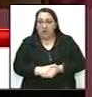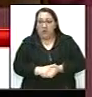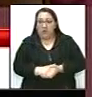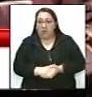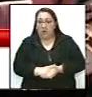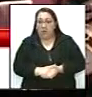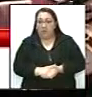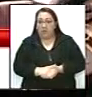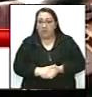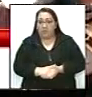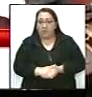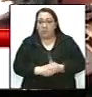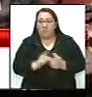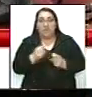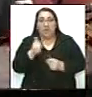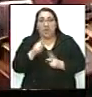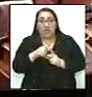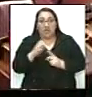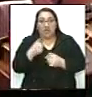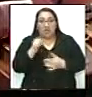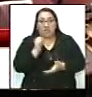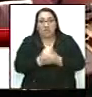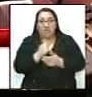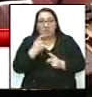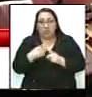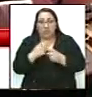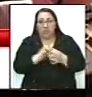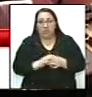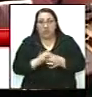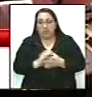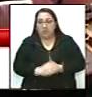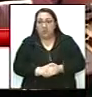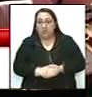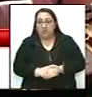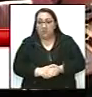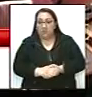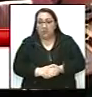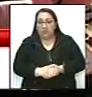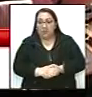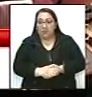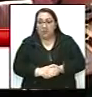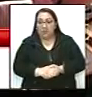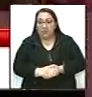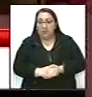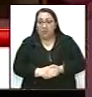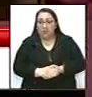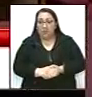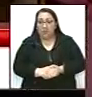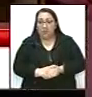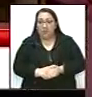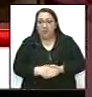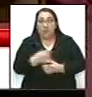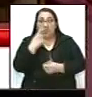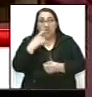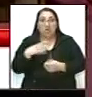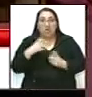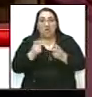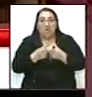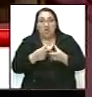hay. Entonces, las actas han sido aprobadas por unanimidad. Señores congresistas, abrimos